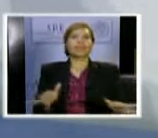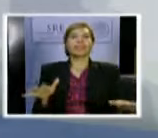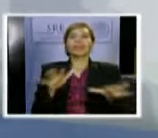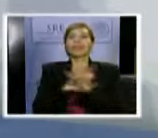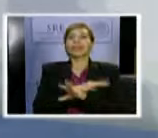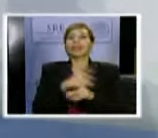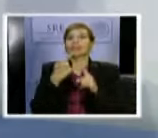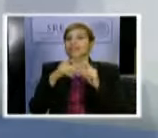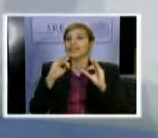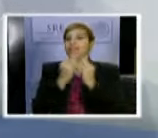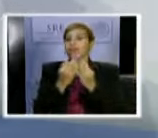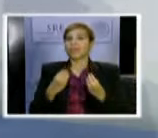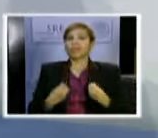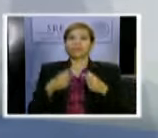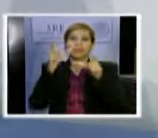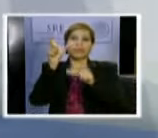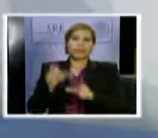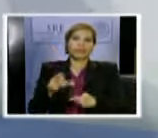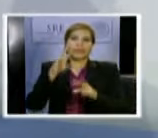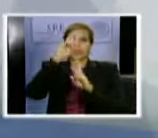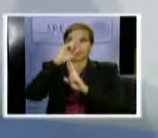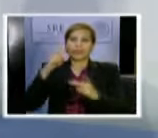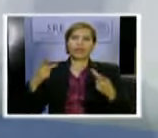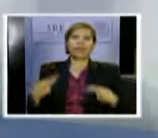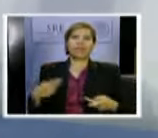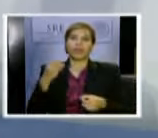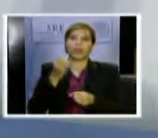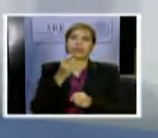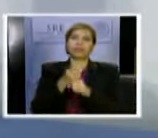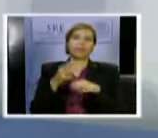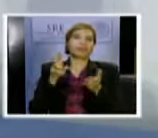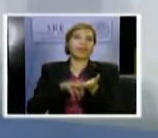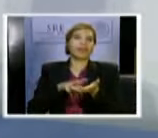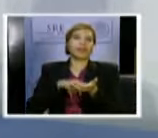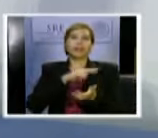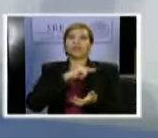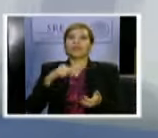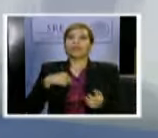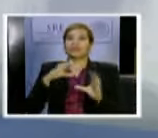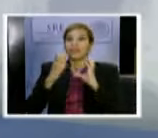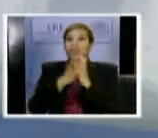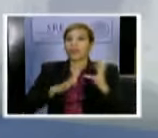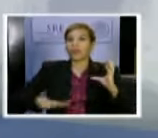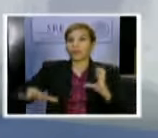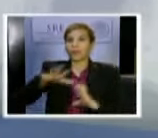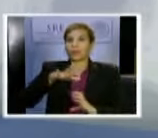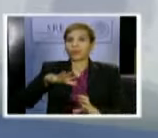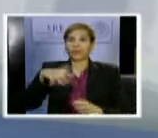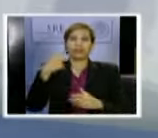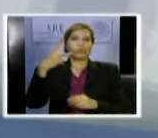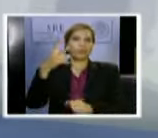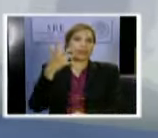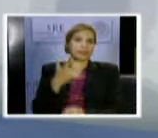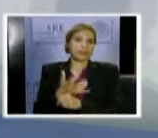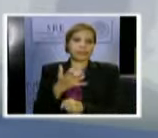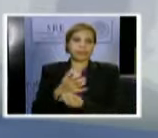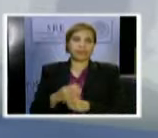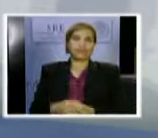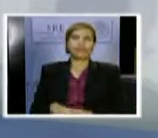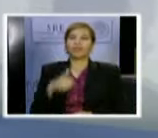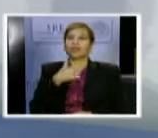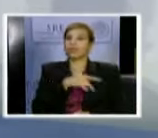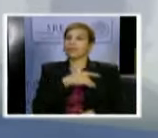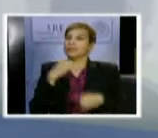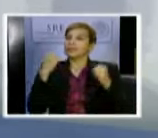la circunstancia de dignidad, oportunidades y certidumbre para nuestra comunidad en los Estados Unidos. Yo